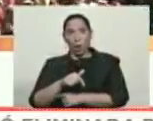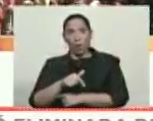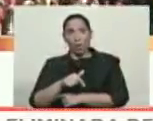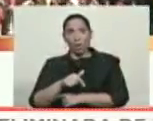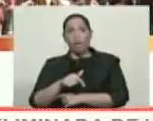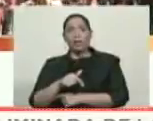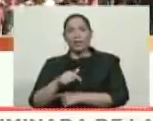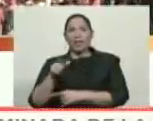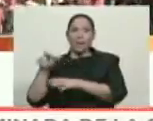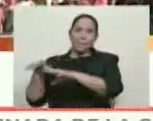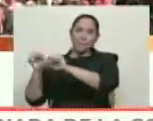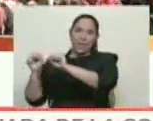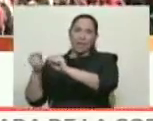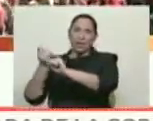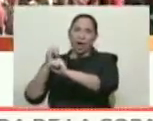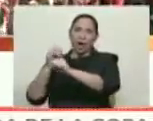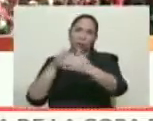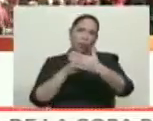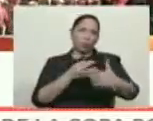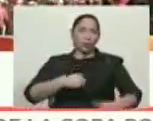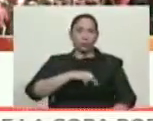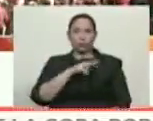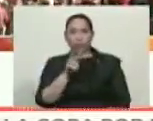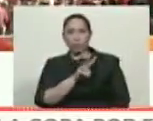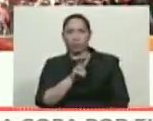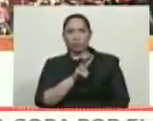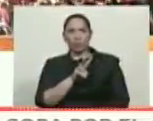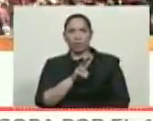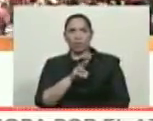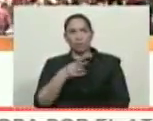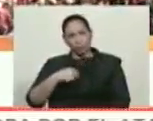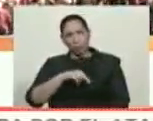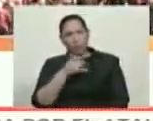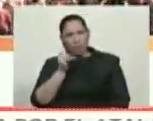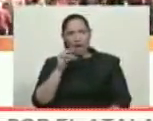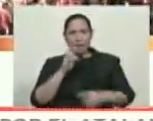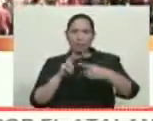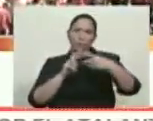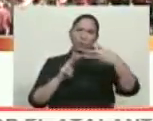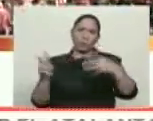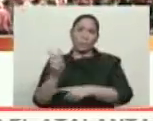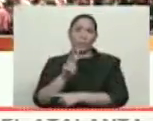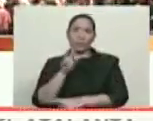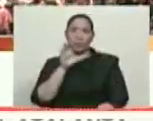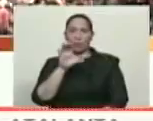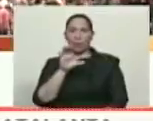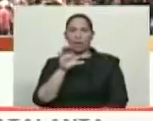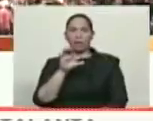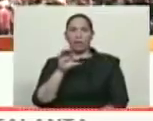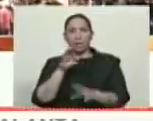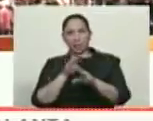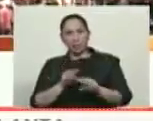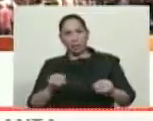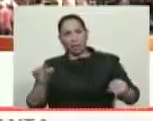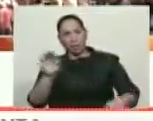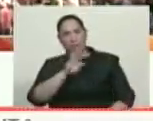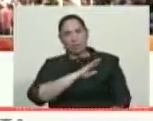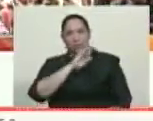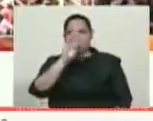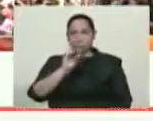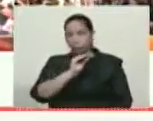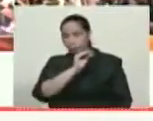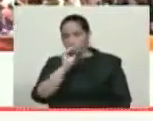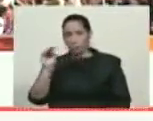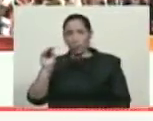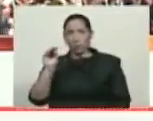nosotros. Tenemos recursos de todo tipo. Venezuela es una patria y una tierra sagrada y bendita